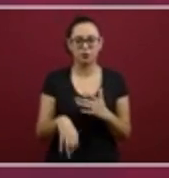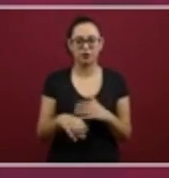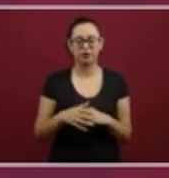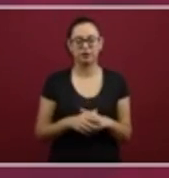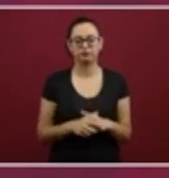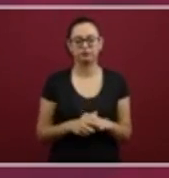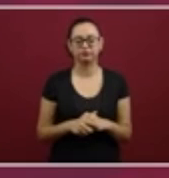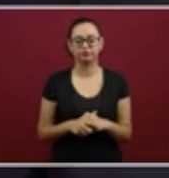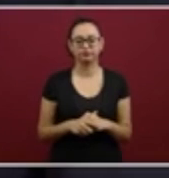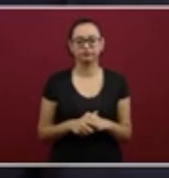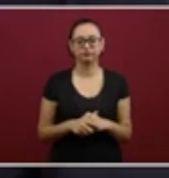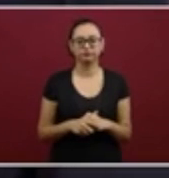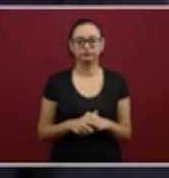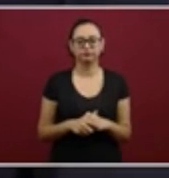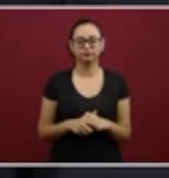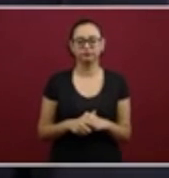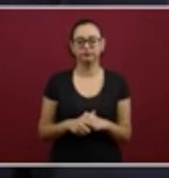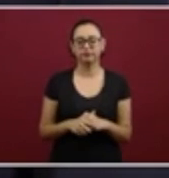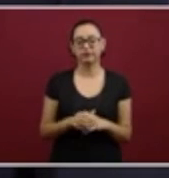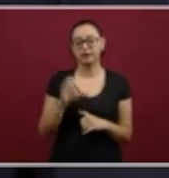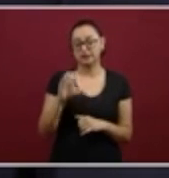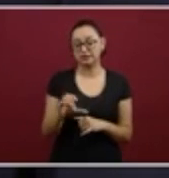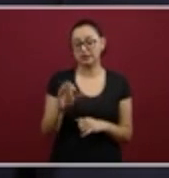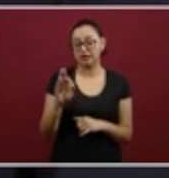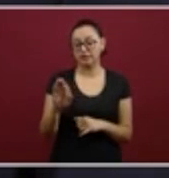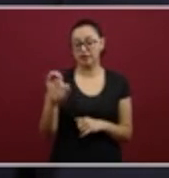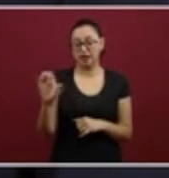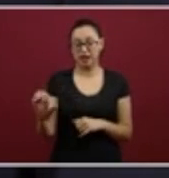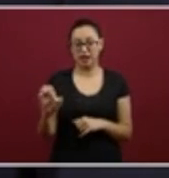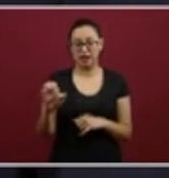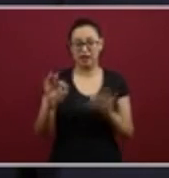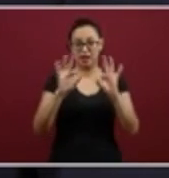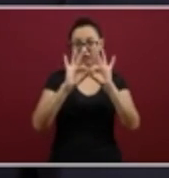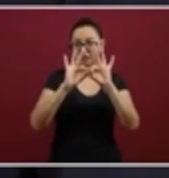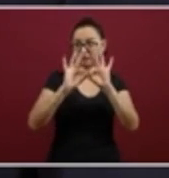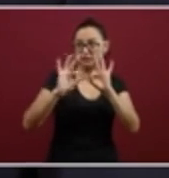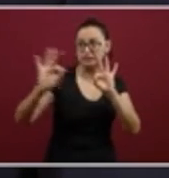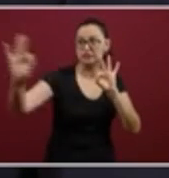transmisión de la Comisión Federal de Electricidad